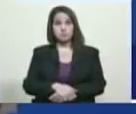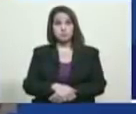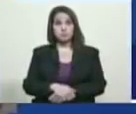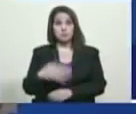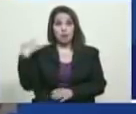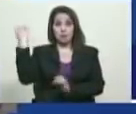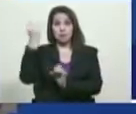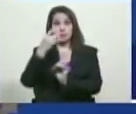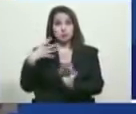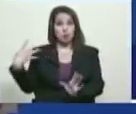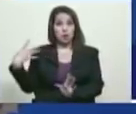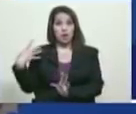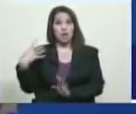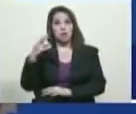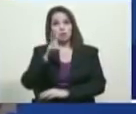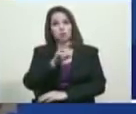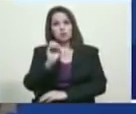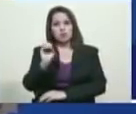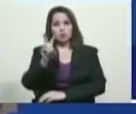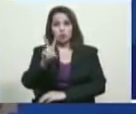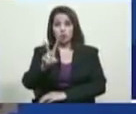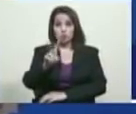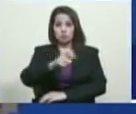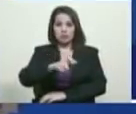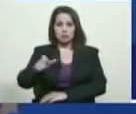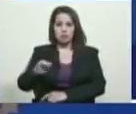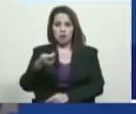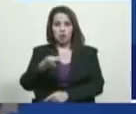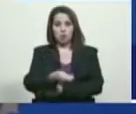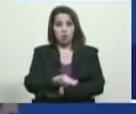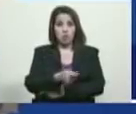Amazonas, 202 compatriotas.